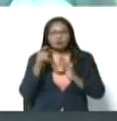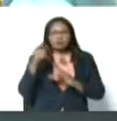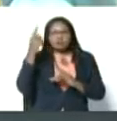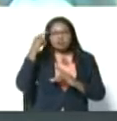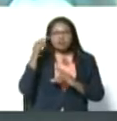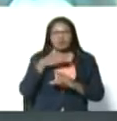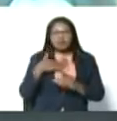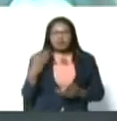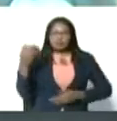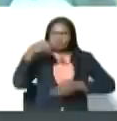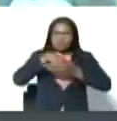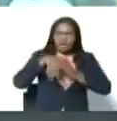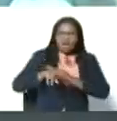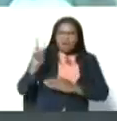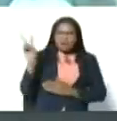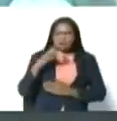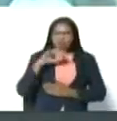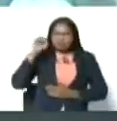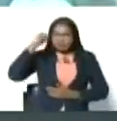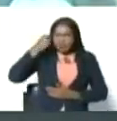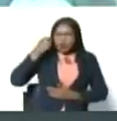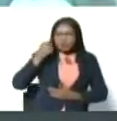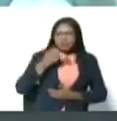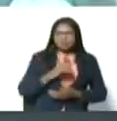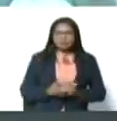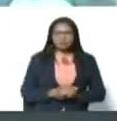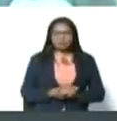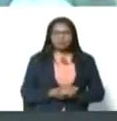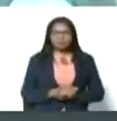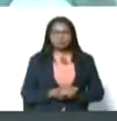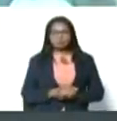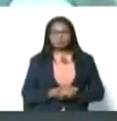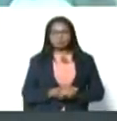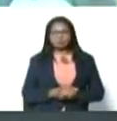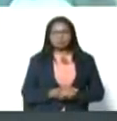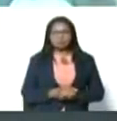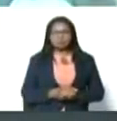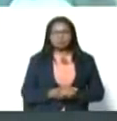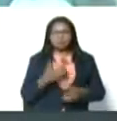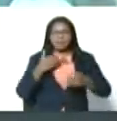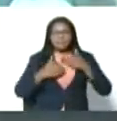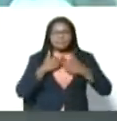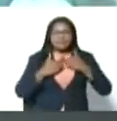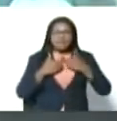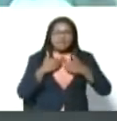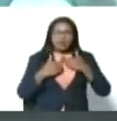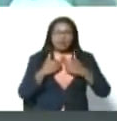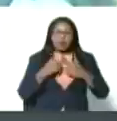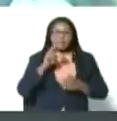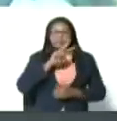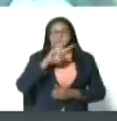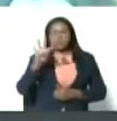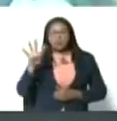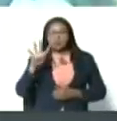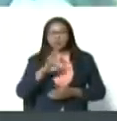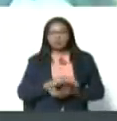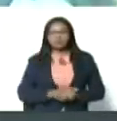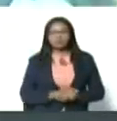trataron de invadir Venezuela, ¿se acuerdan? Bueno, miércoles 24,